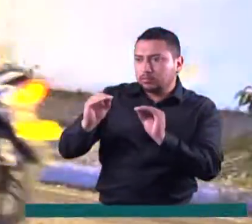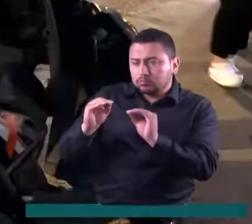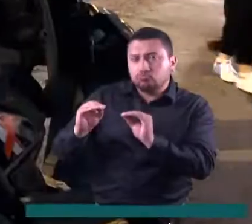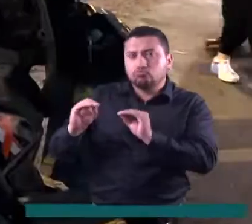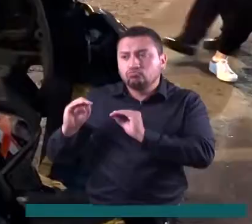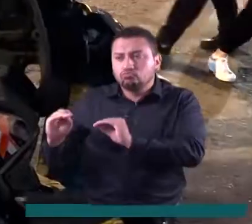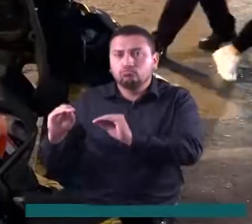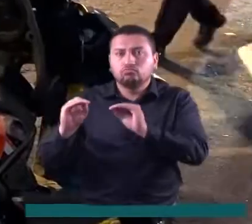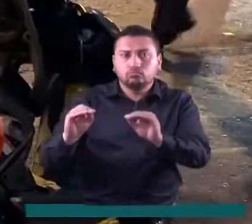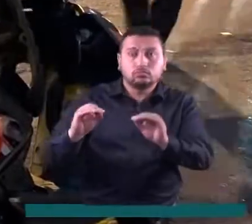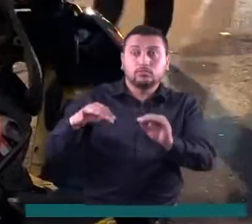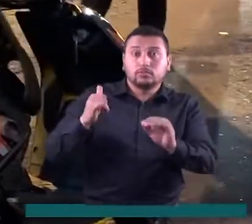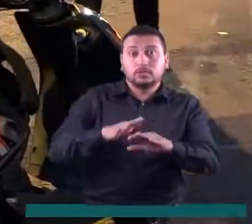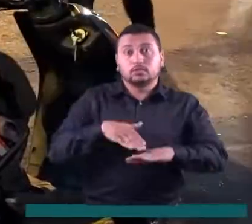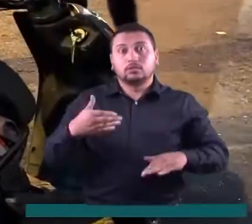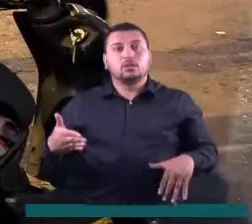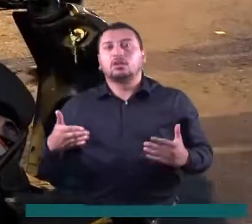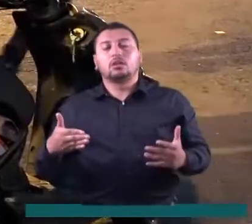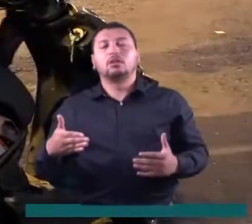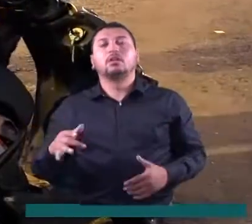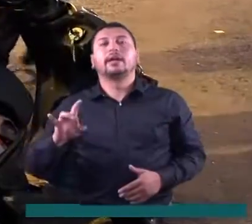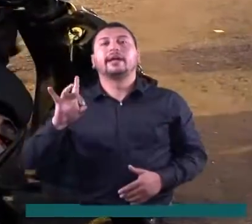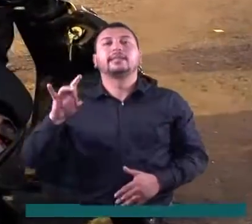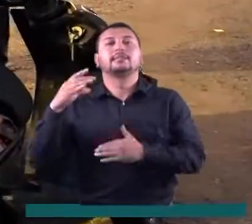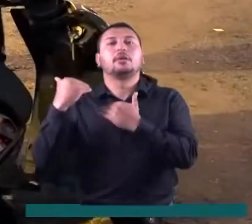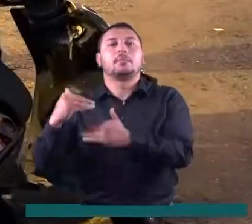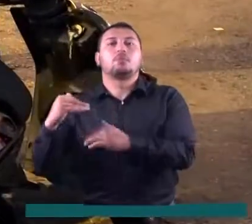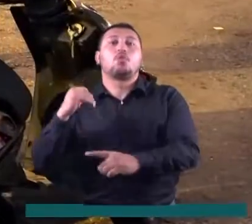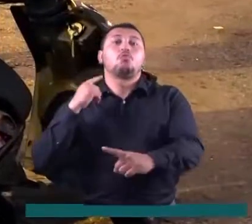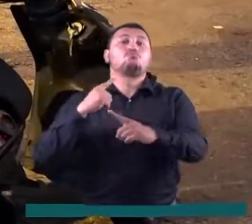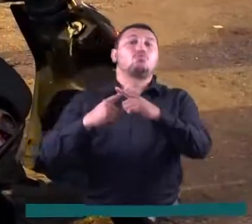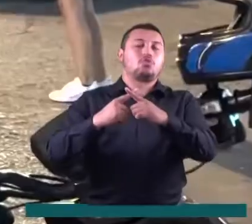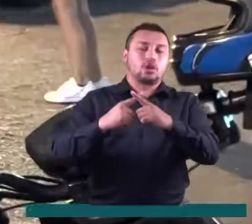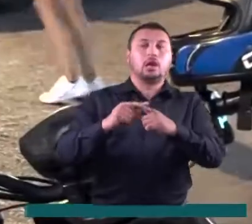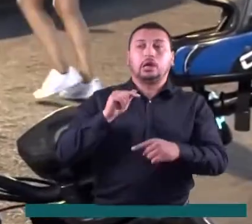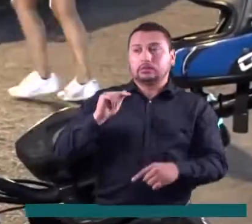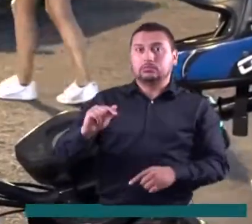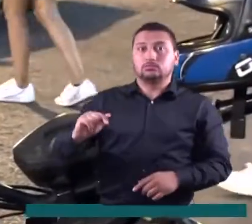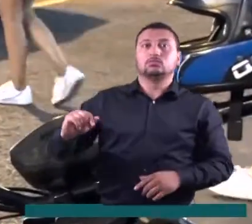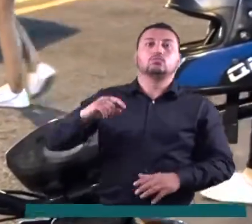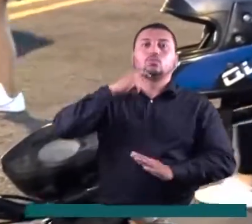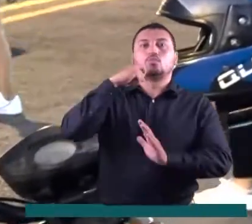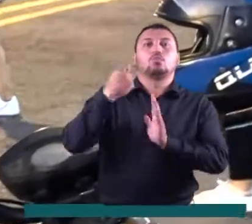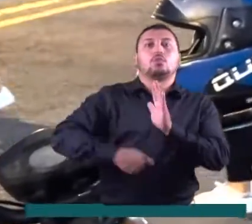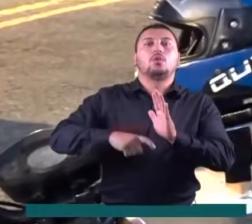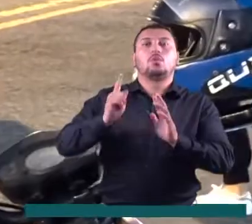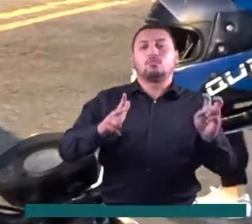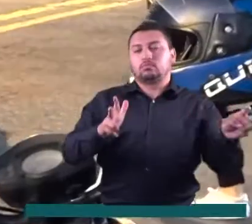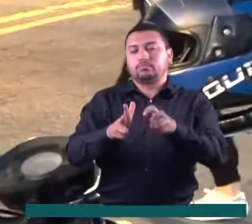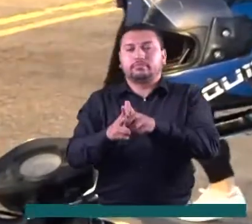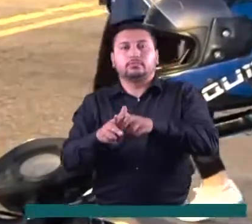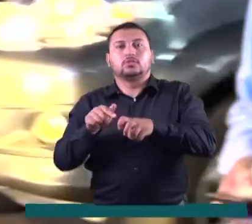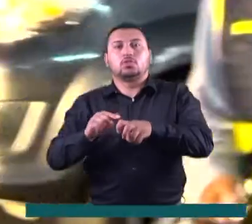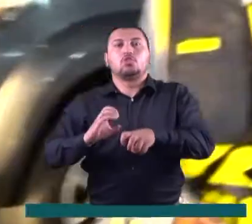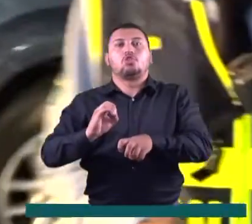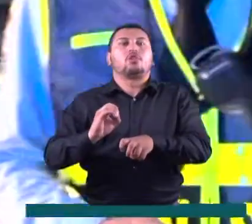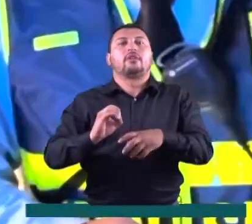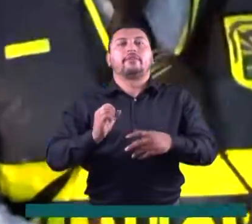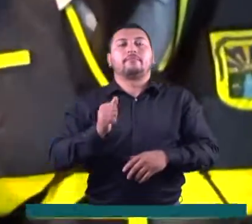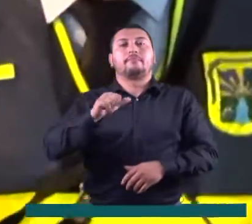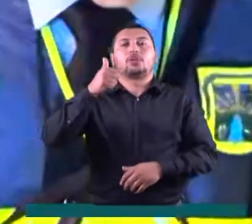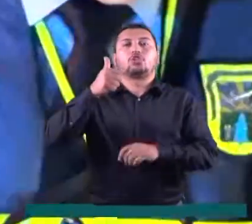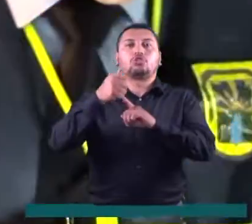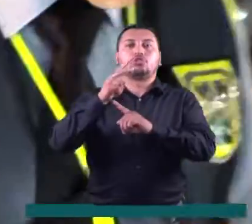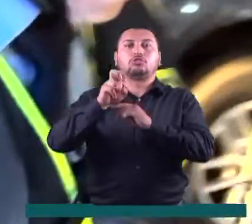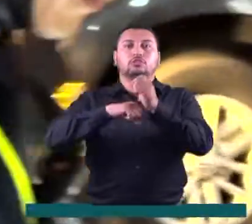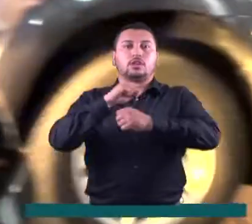Posterior a esta semana se realizarán comparendos por cerca de 15 salarios mínimos legales vigentes a quien sea sorprendido con acompañante hombre mayor de 12